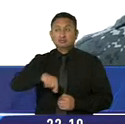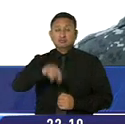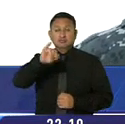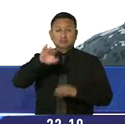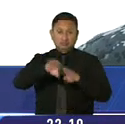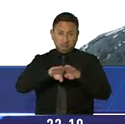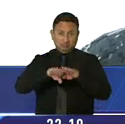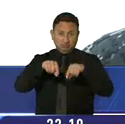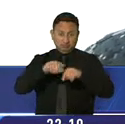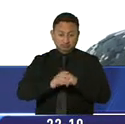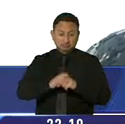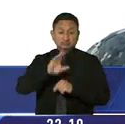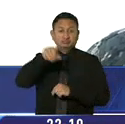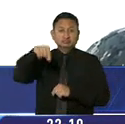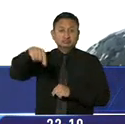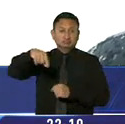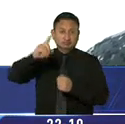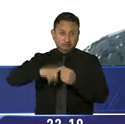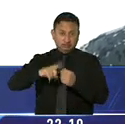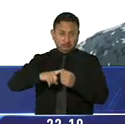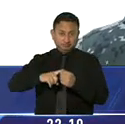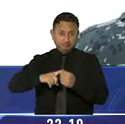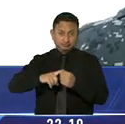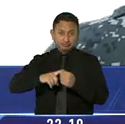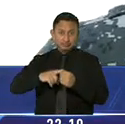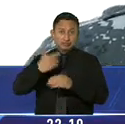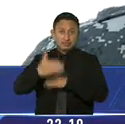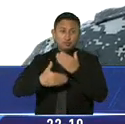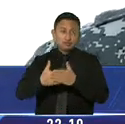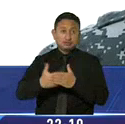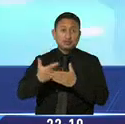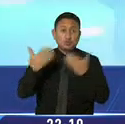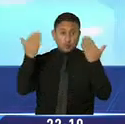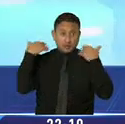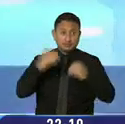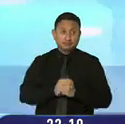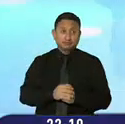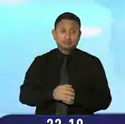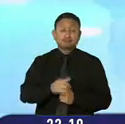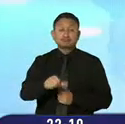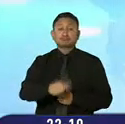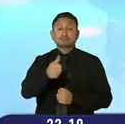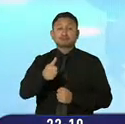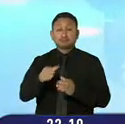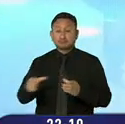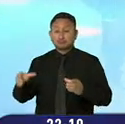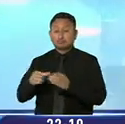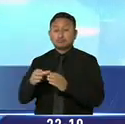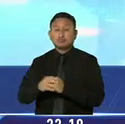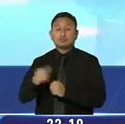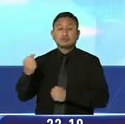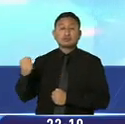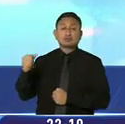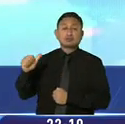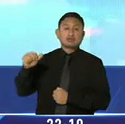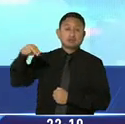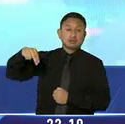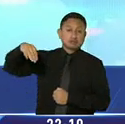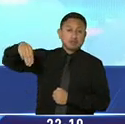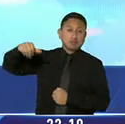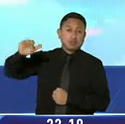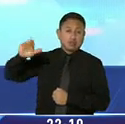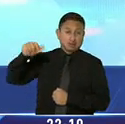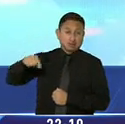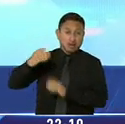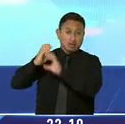trasladado acá a Quito y posterior la mitad a Guayaquil. En otro caso, en el sector de San Mateo, cuando revisaban a un bus de transporte interprovincial